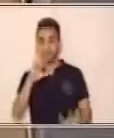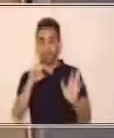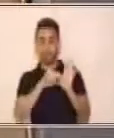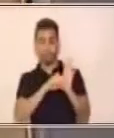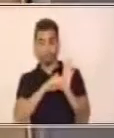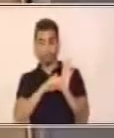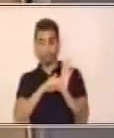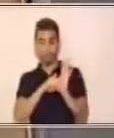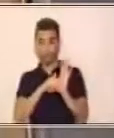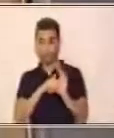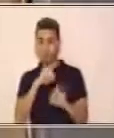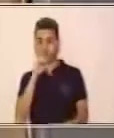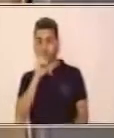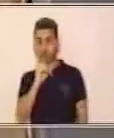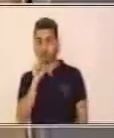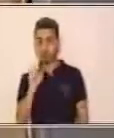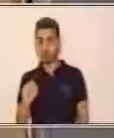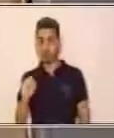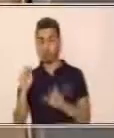a quitar